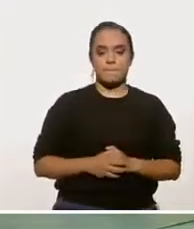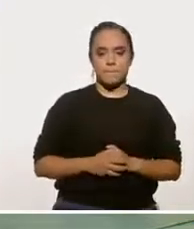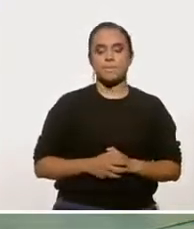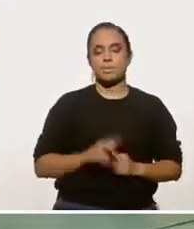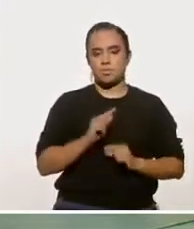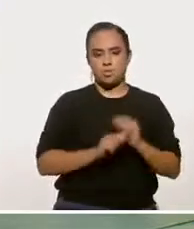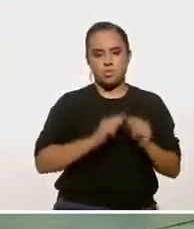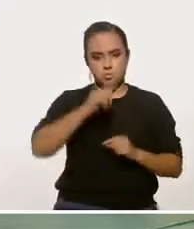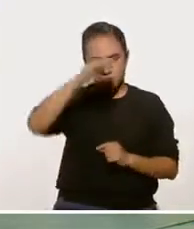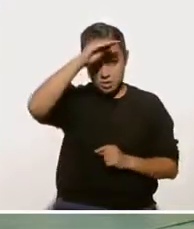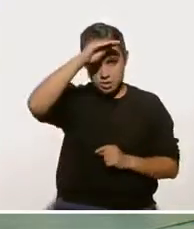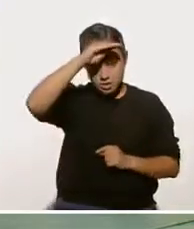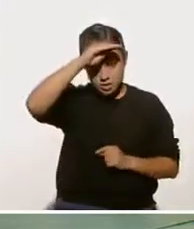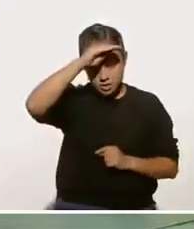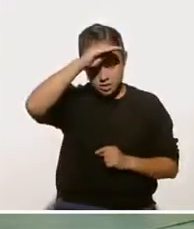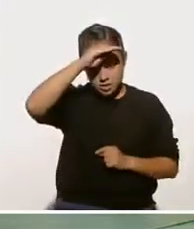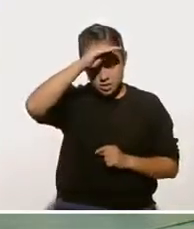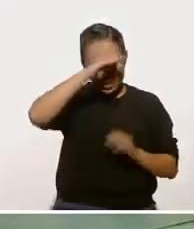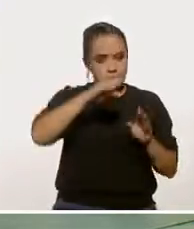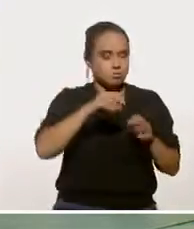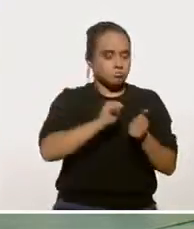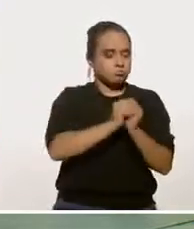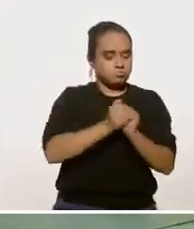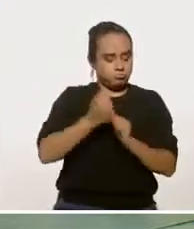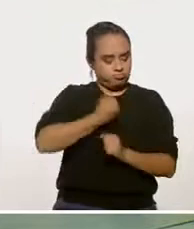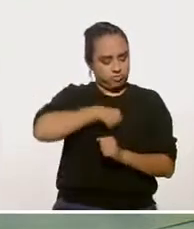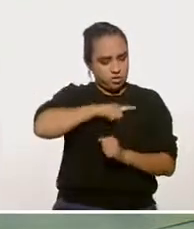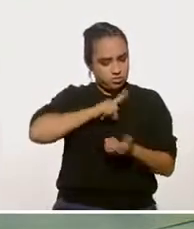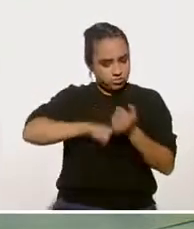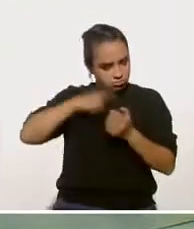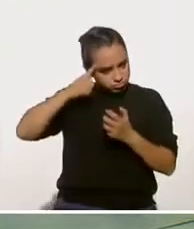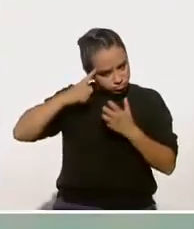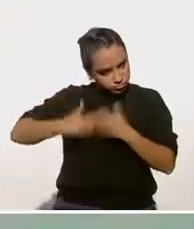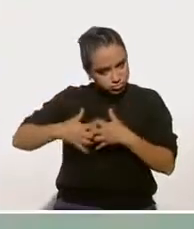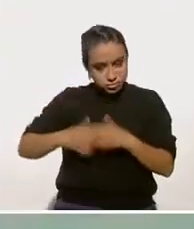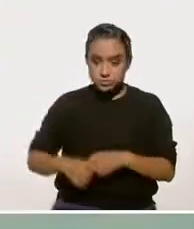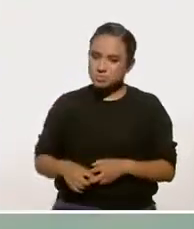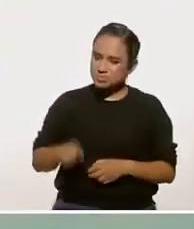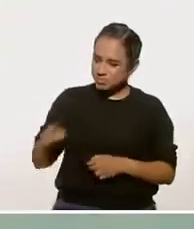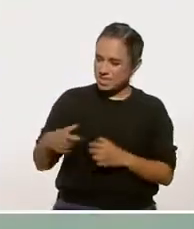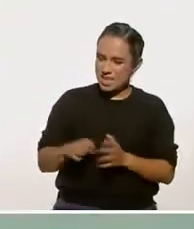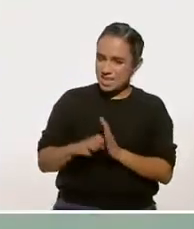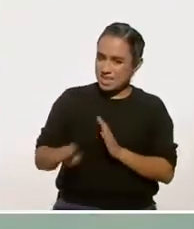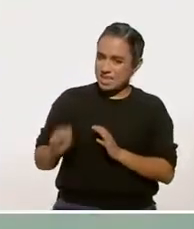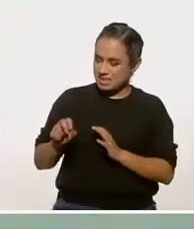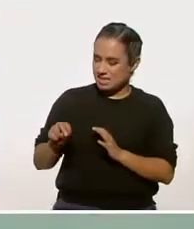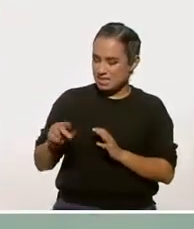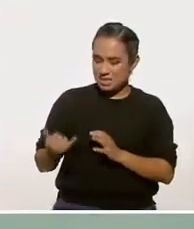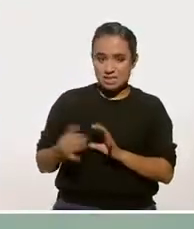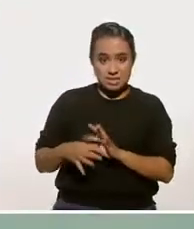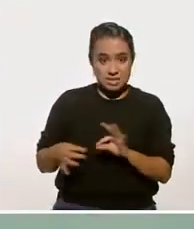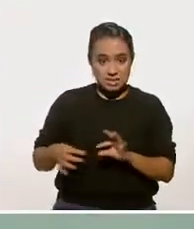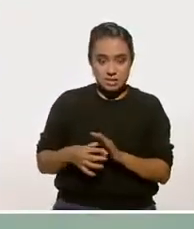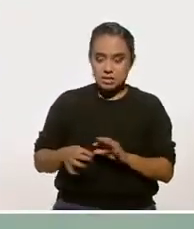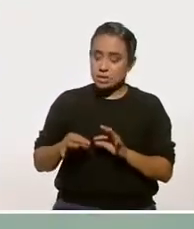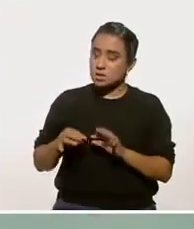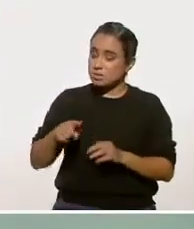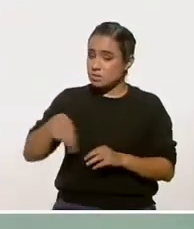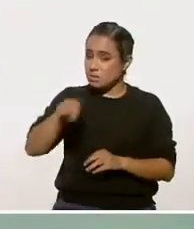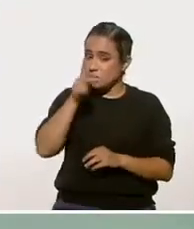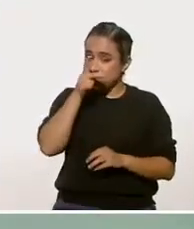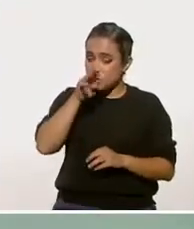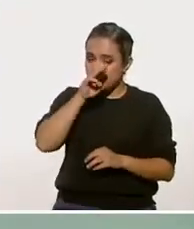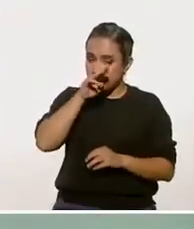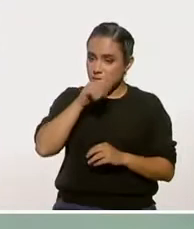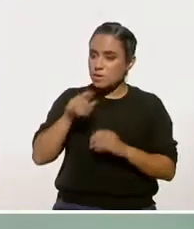ir pensando en desarrollar salud mental. Porque aparte, este ejemplo que nos puso Sandra, también es importante decirles a los papás que ese